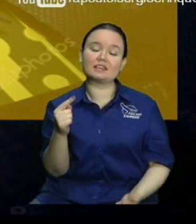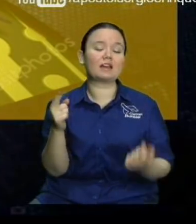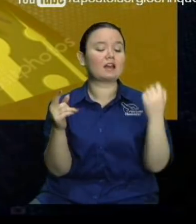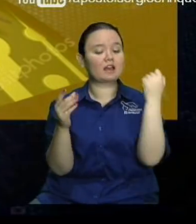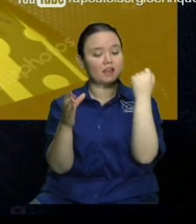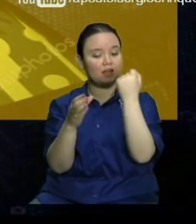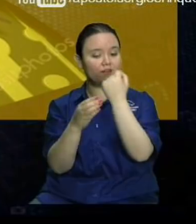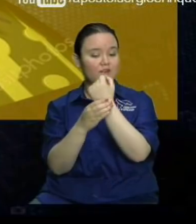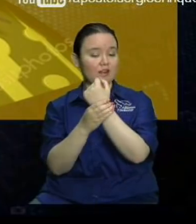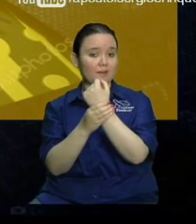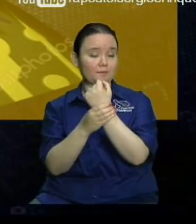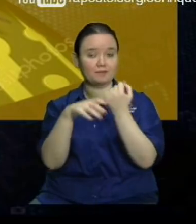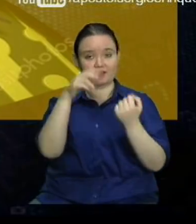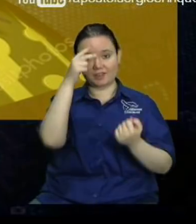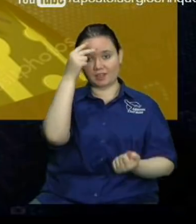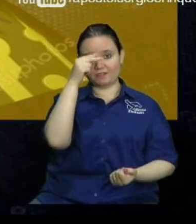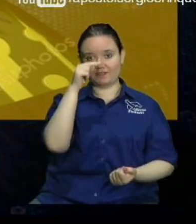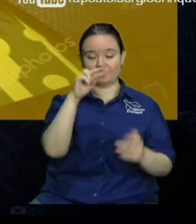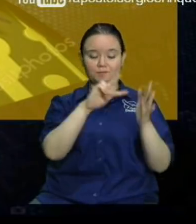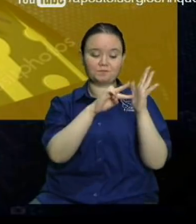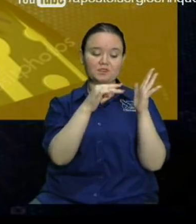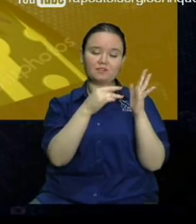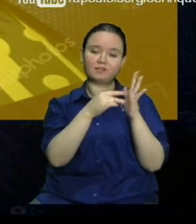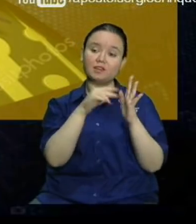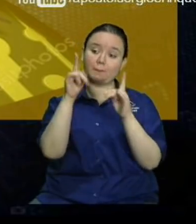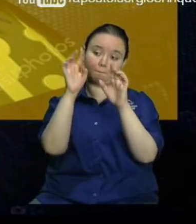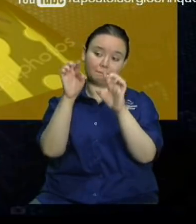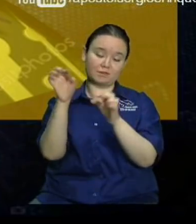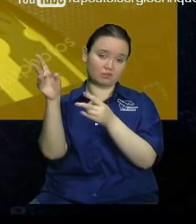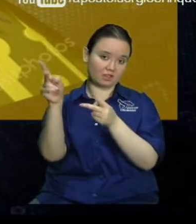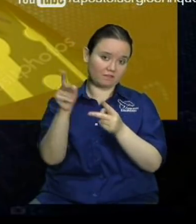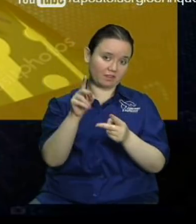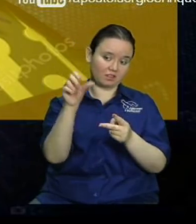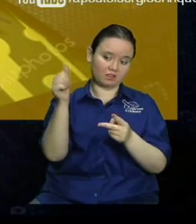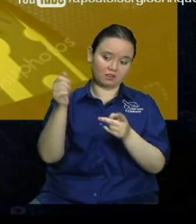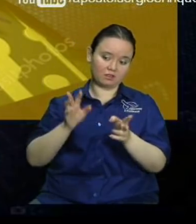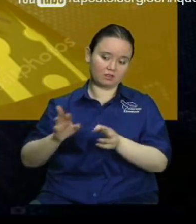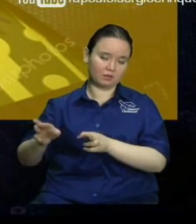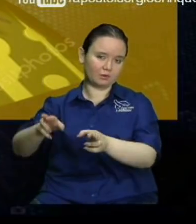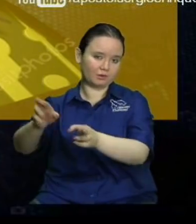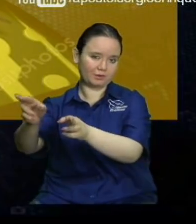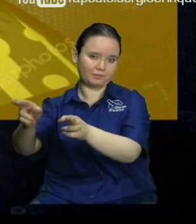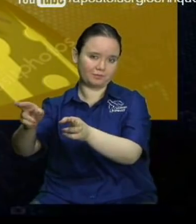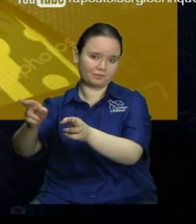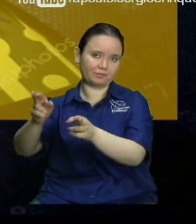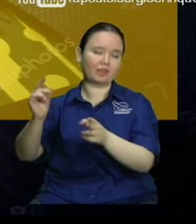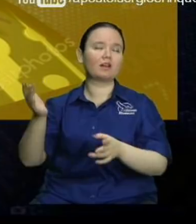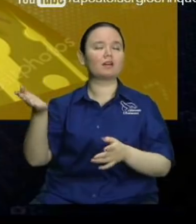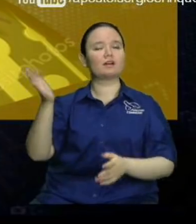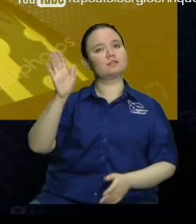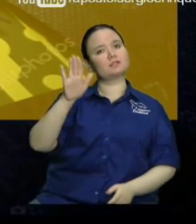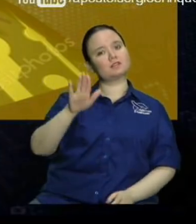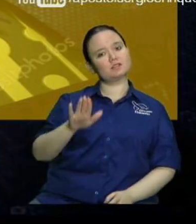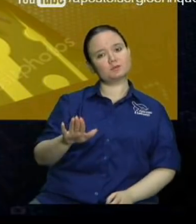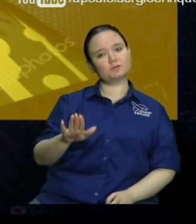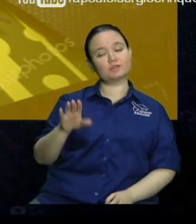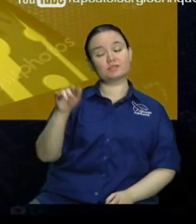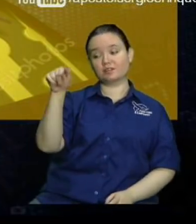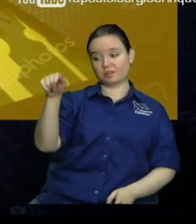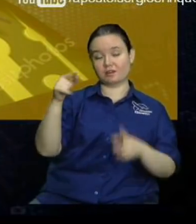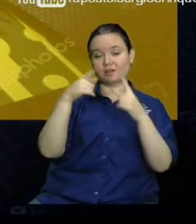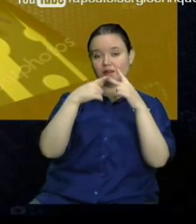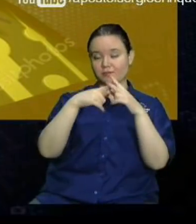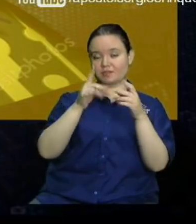Abraham, el hebreo, es el que venía del otro lado del río, pero después vendrían los hebreos. Ahí comenzaba